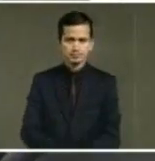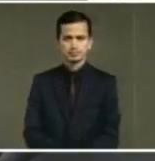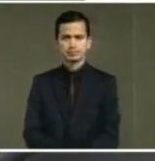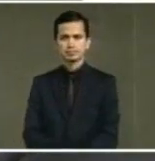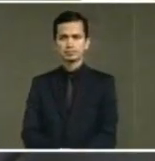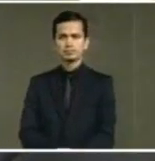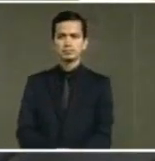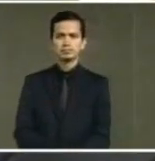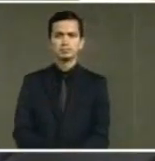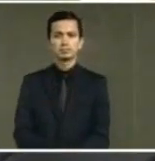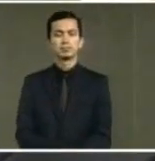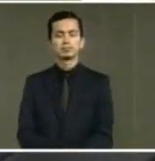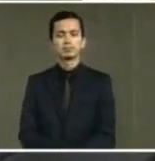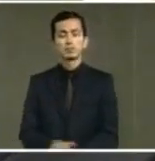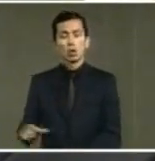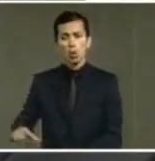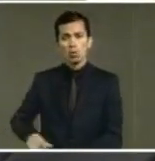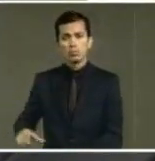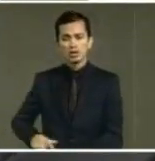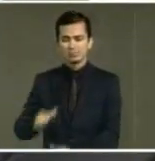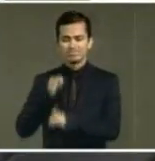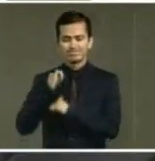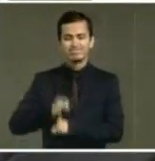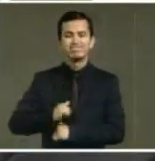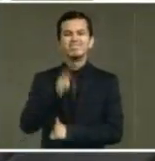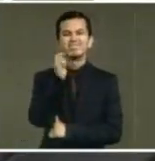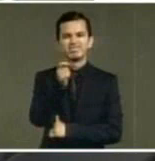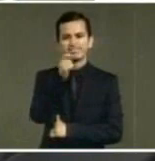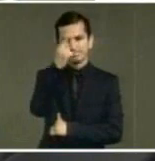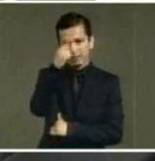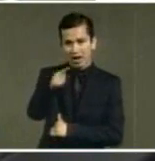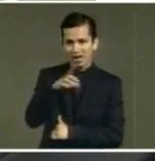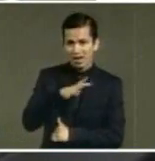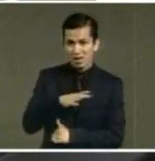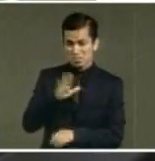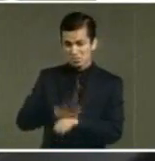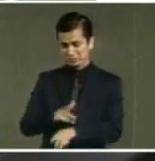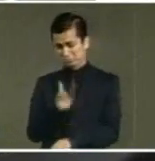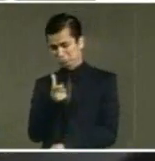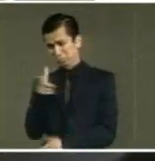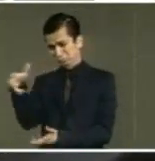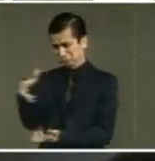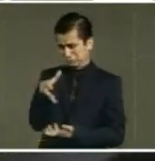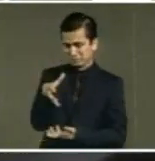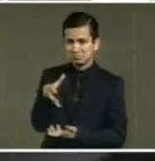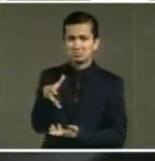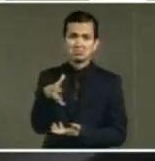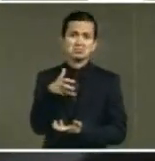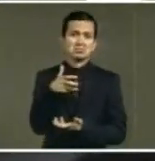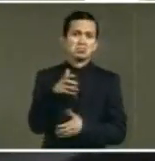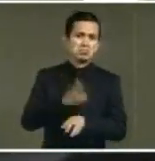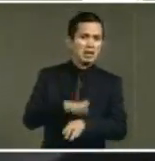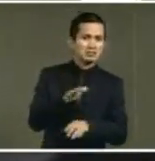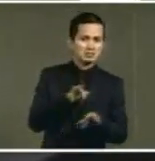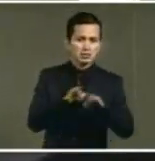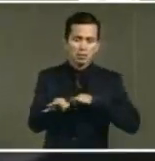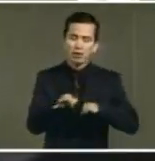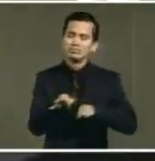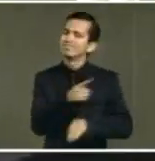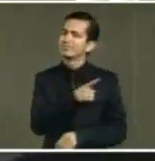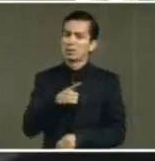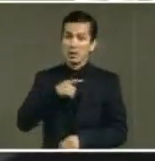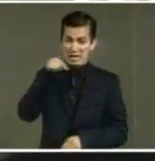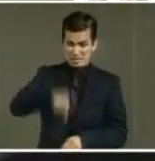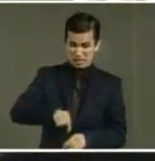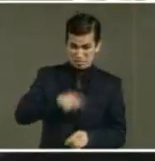le corresponde hacer al gobierno para detonar la inversión y generar más empleos? Tener en orden la